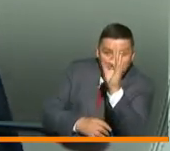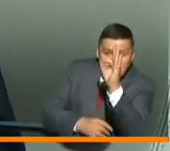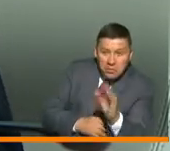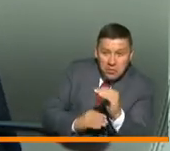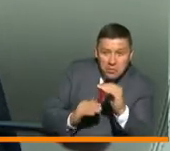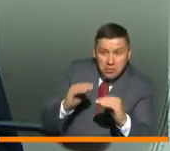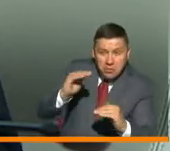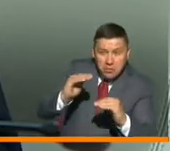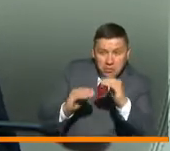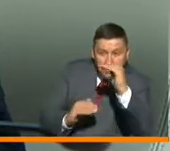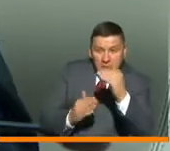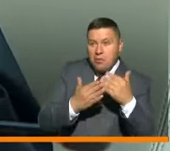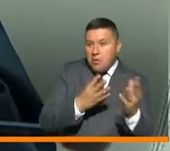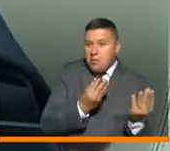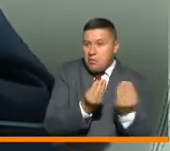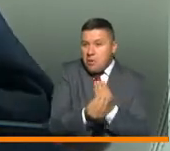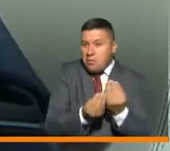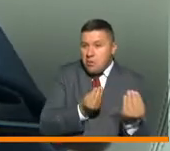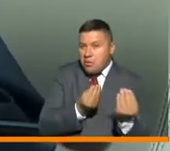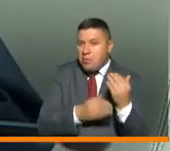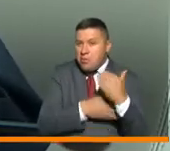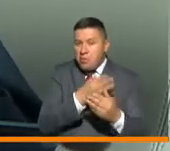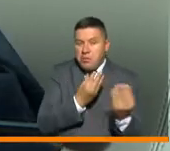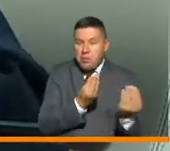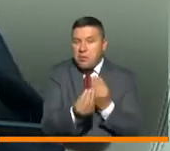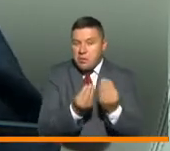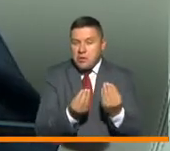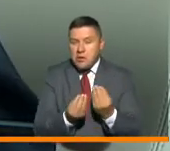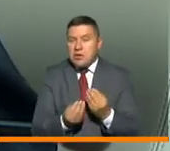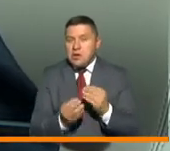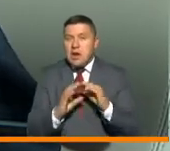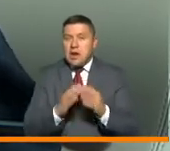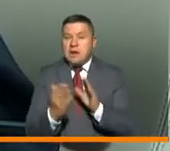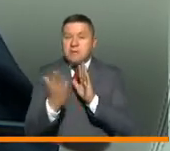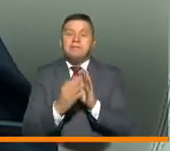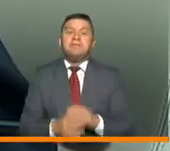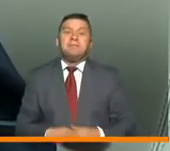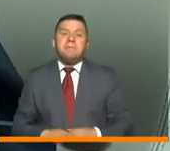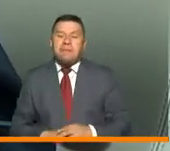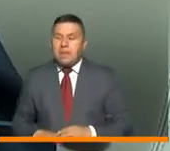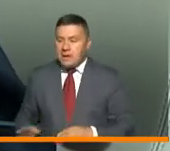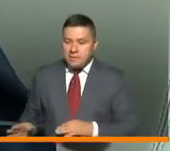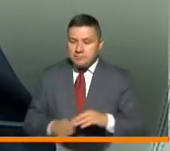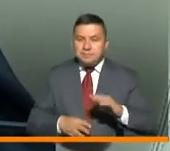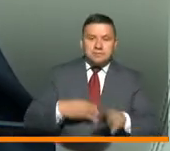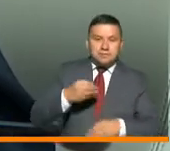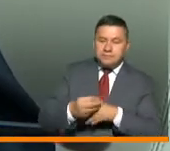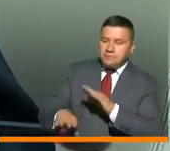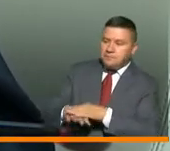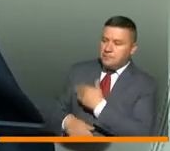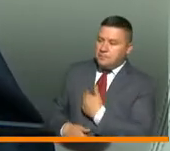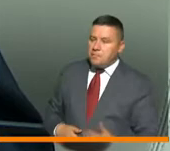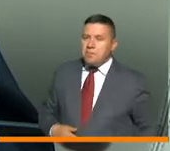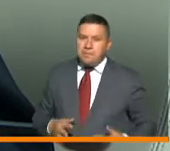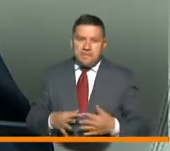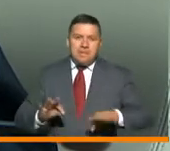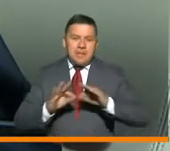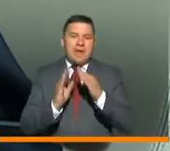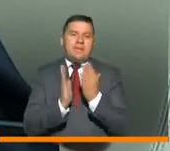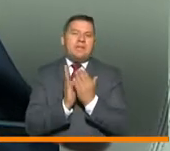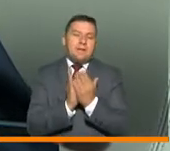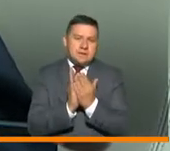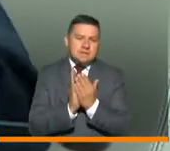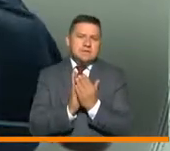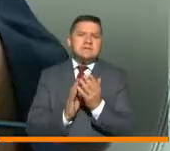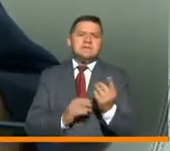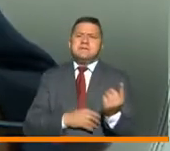mejoran y pueden, presidente, ellos retornar a la presencialidad. Y complementario a este tema, presidente, viene infraestructura educativa.